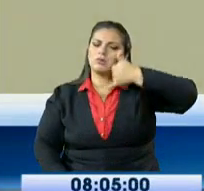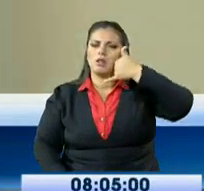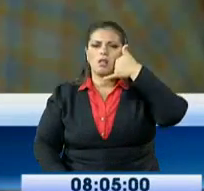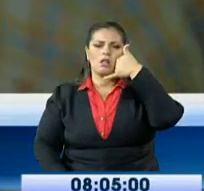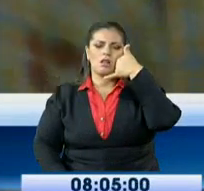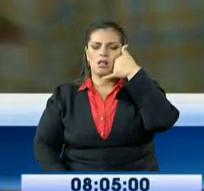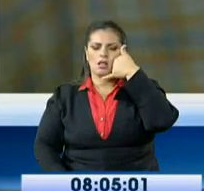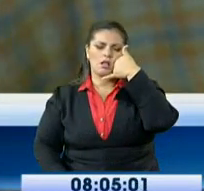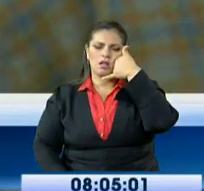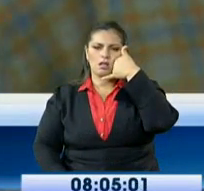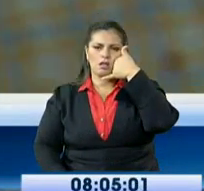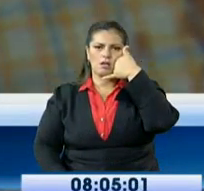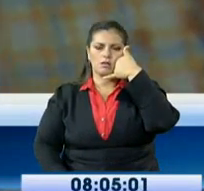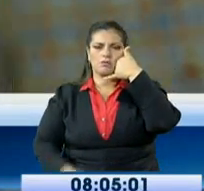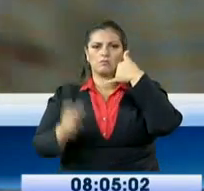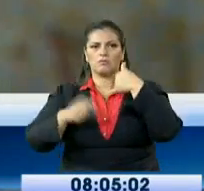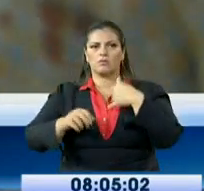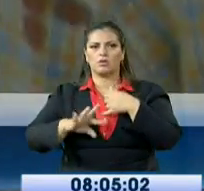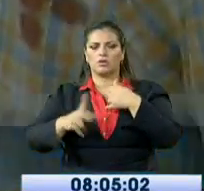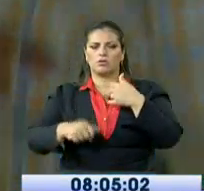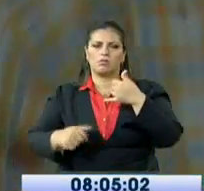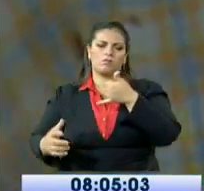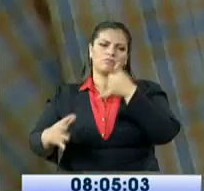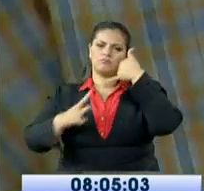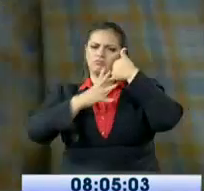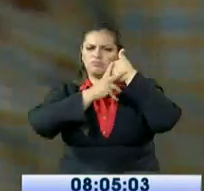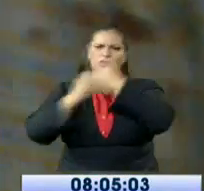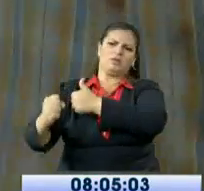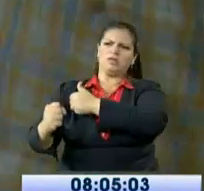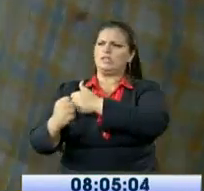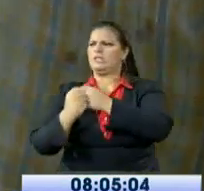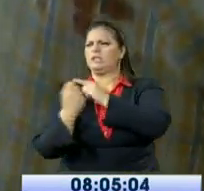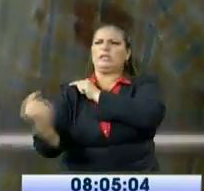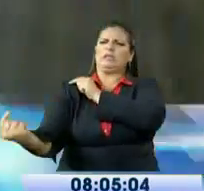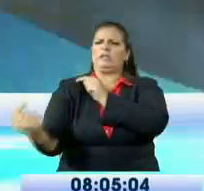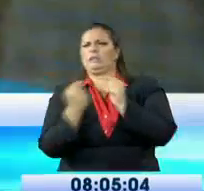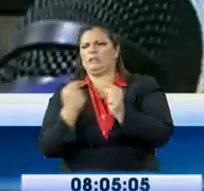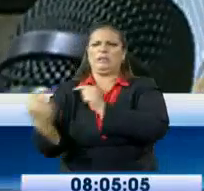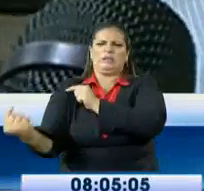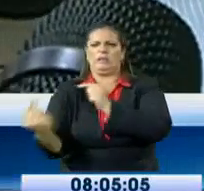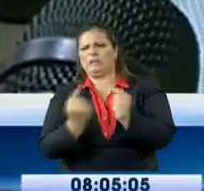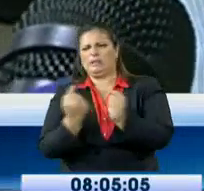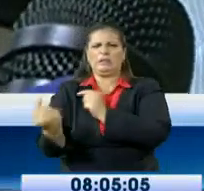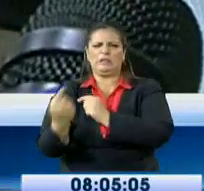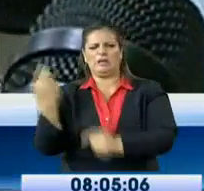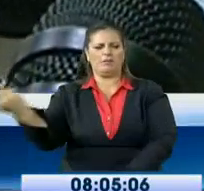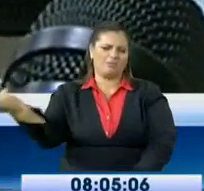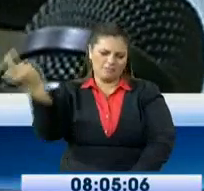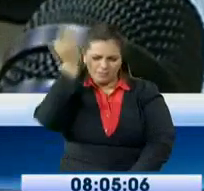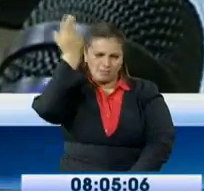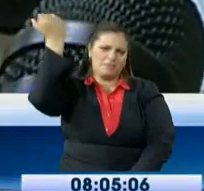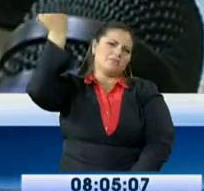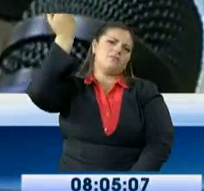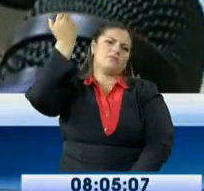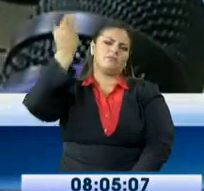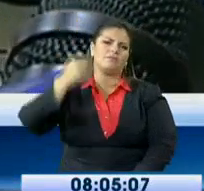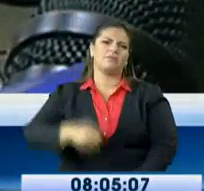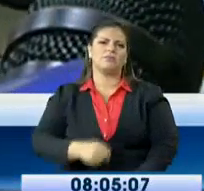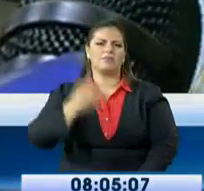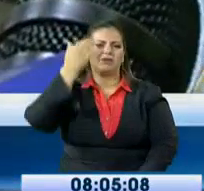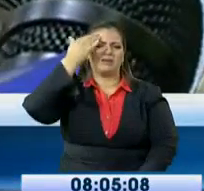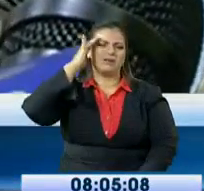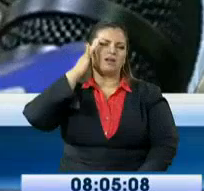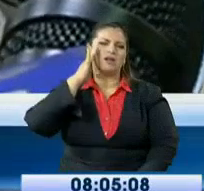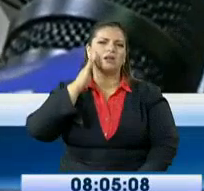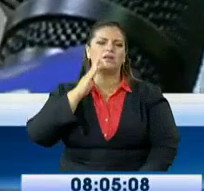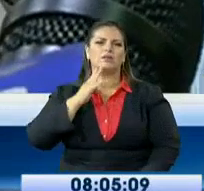celular. Durante el forcejeo, los malhechores le propinaron un cachazo. Quizás el sujeto intentó accionar el arma. Sí, al